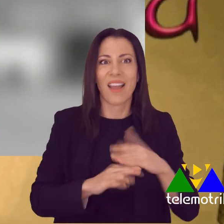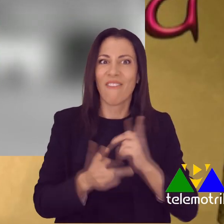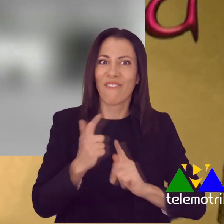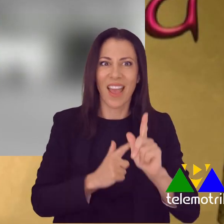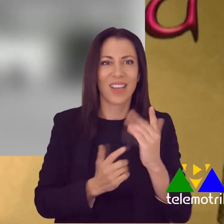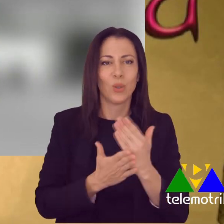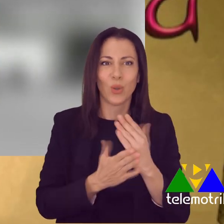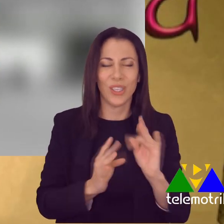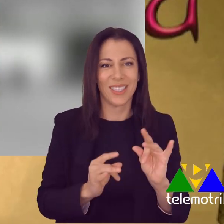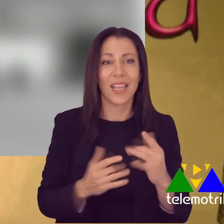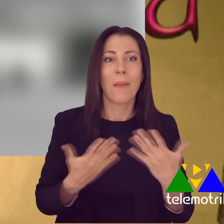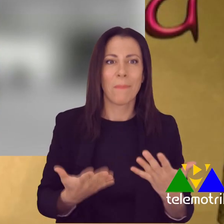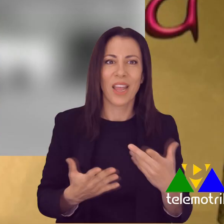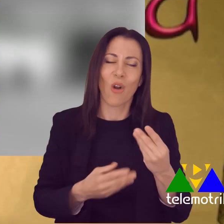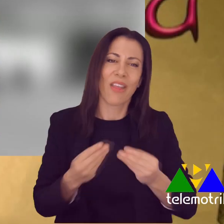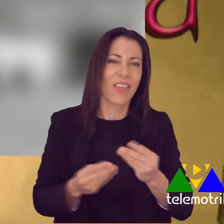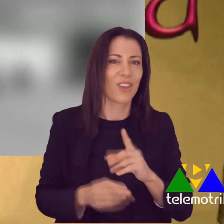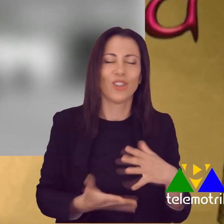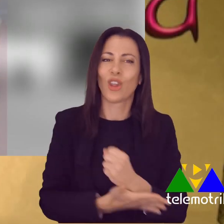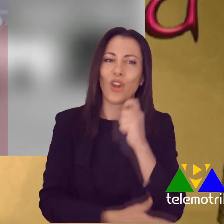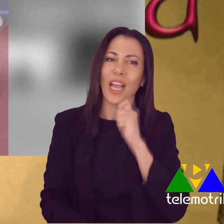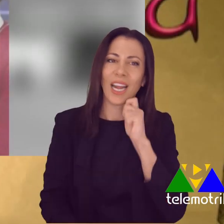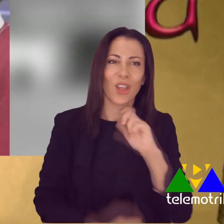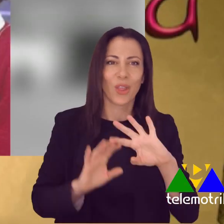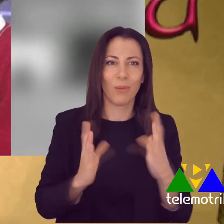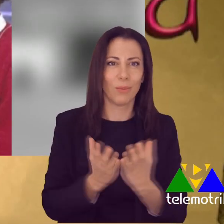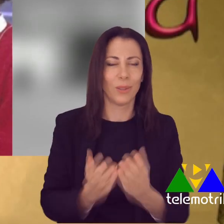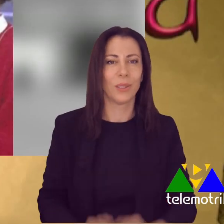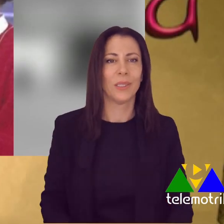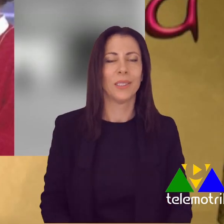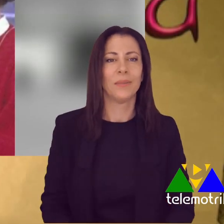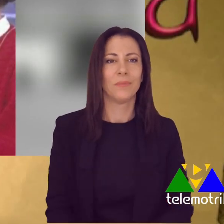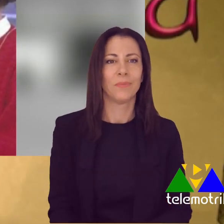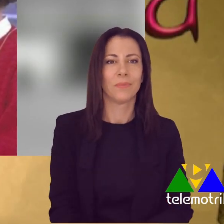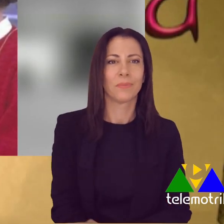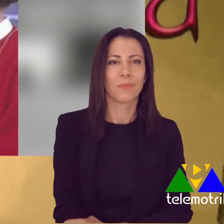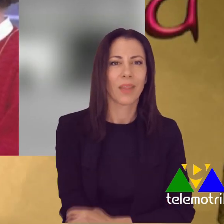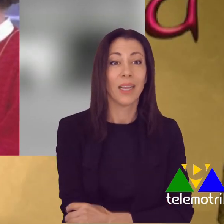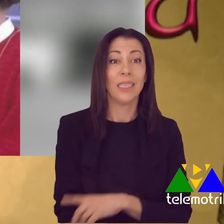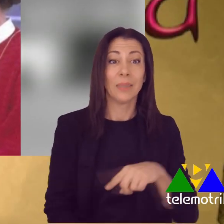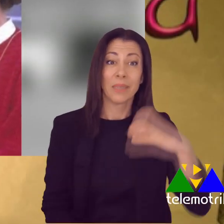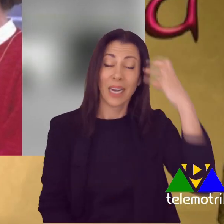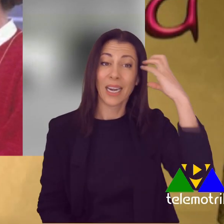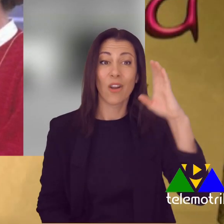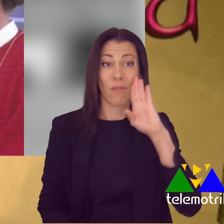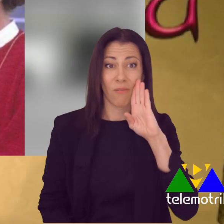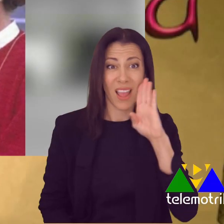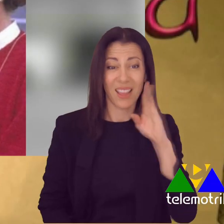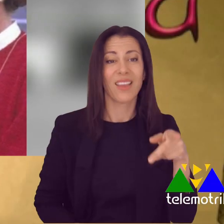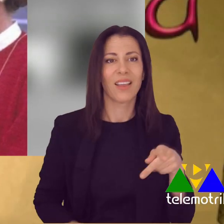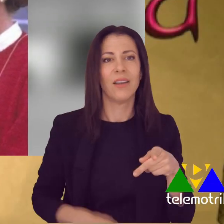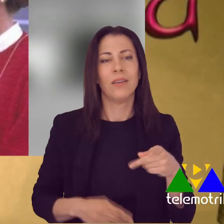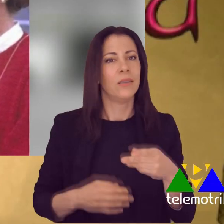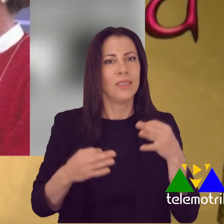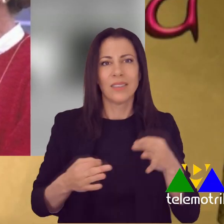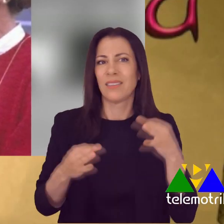la Coca-Cola. Pero lo hacían con todo. La verdad es que tanto Balduino como Fabiola se granjearon, nunca mejor